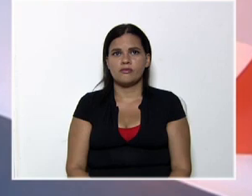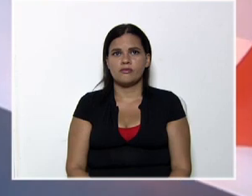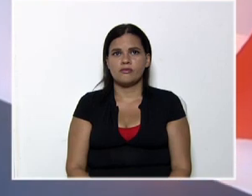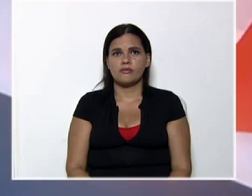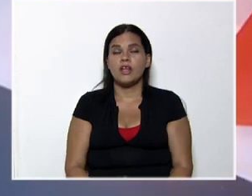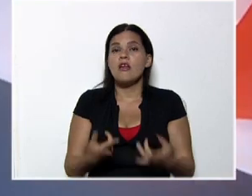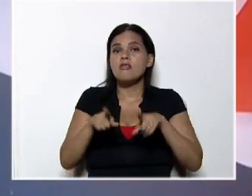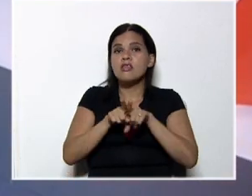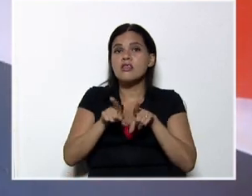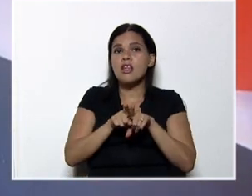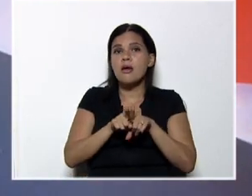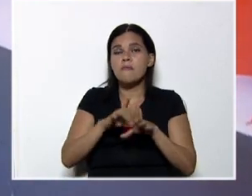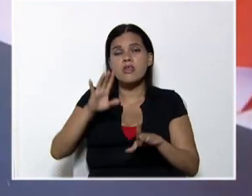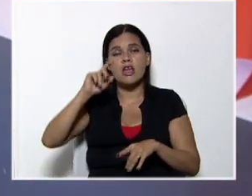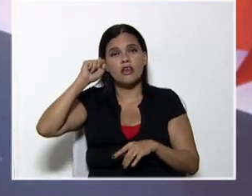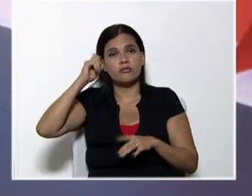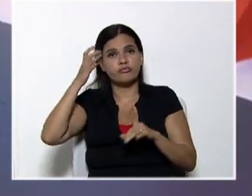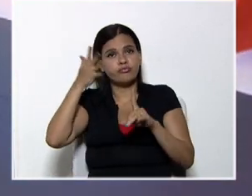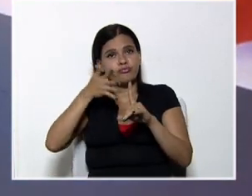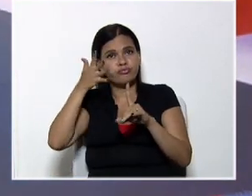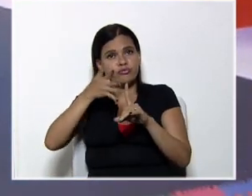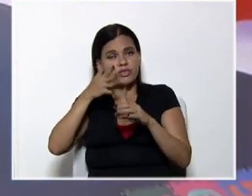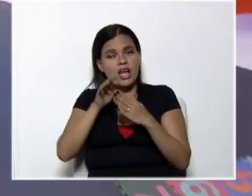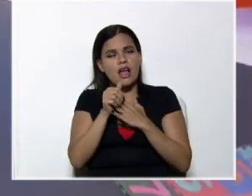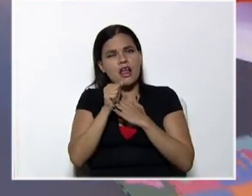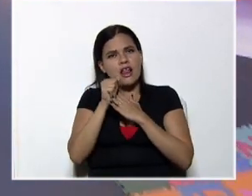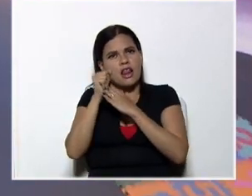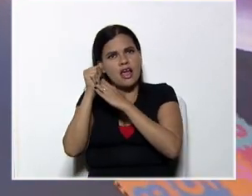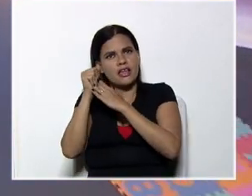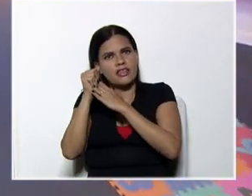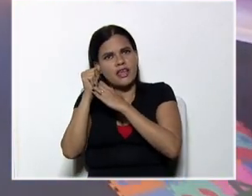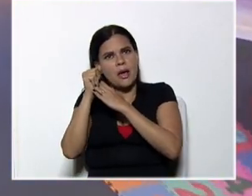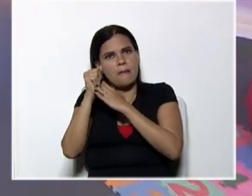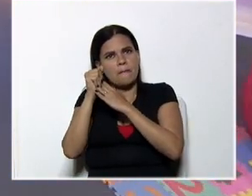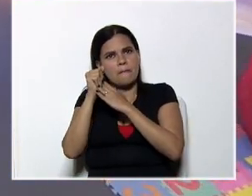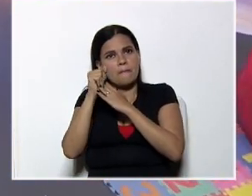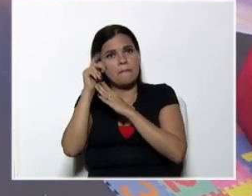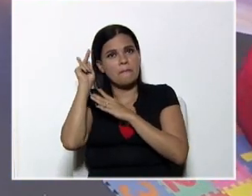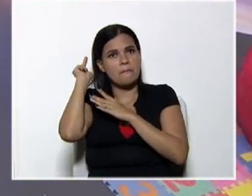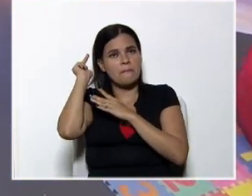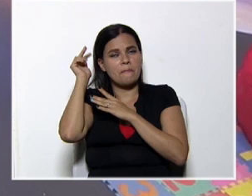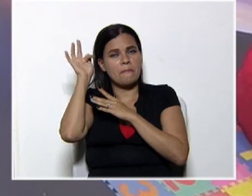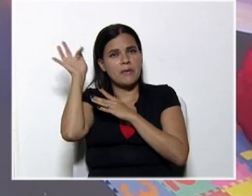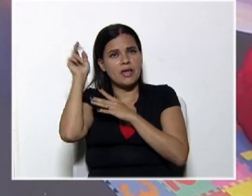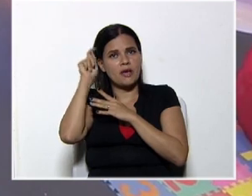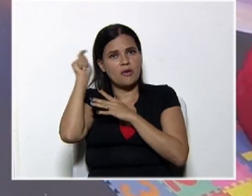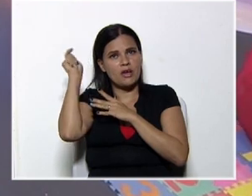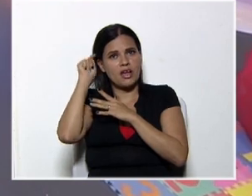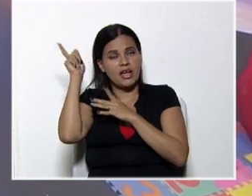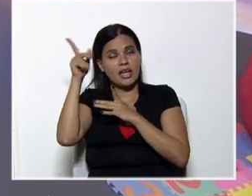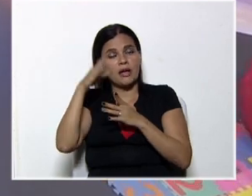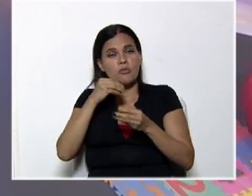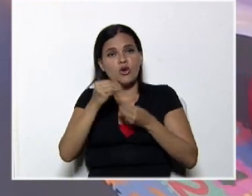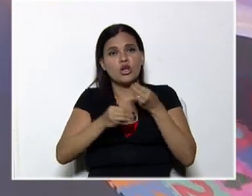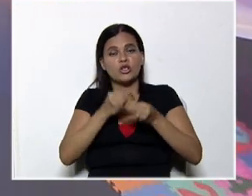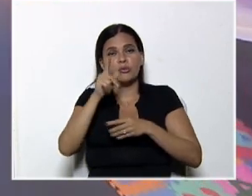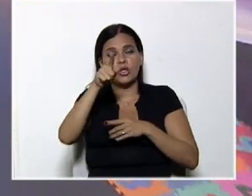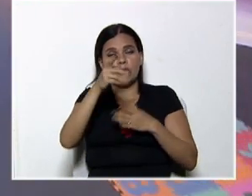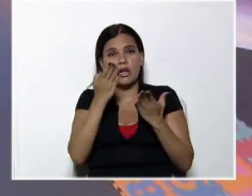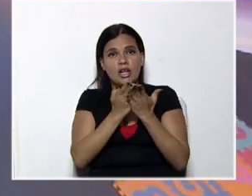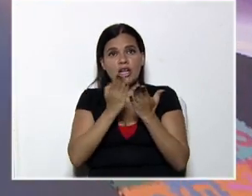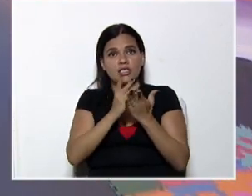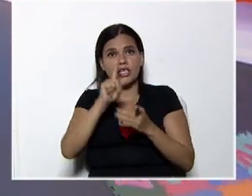me.gov.be. Así también les recomiendo las guías pedagógicas que hemos preparado para ustedes en función de que la clase que viene